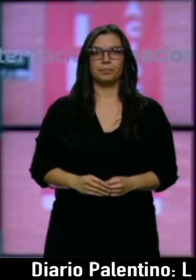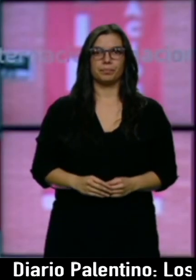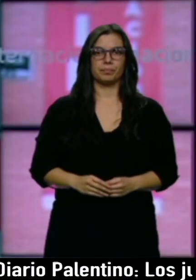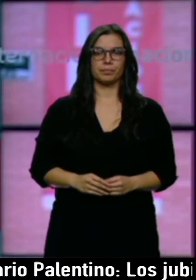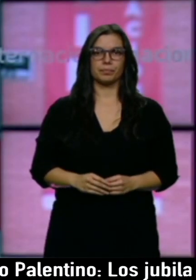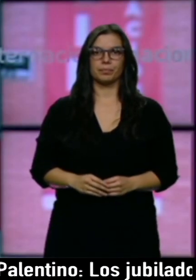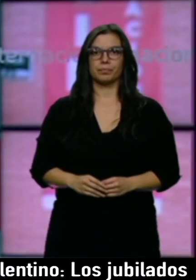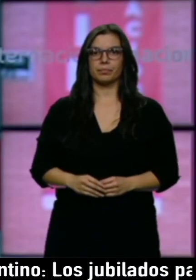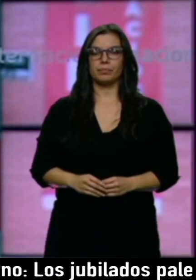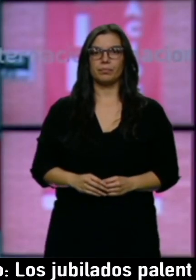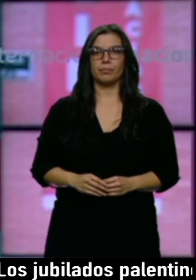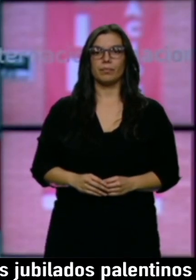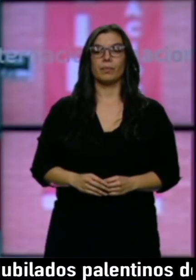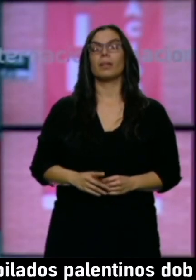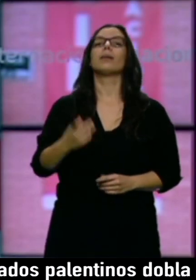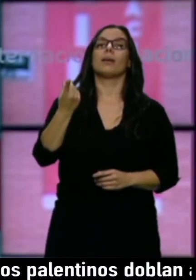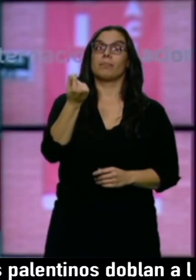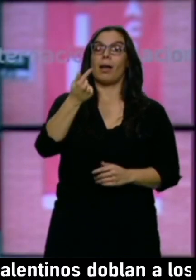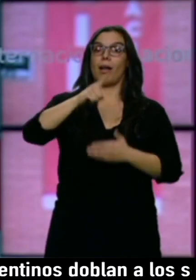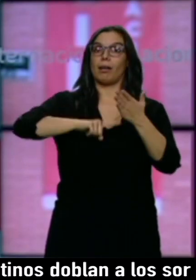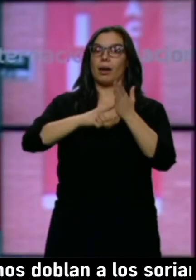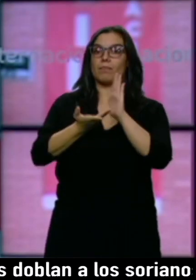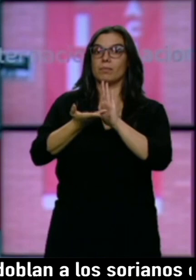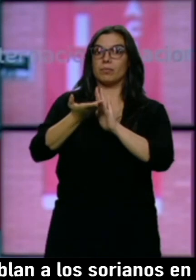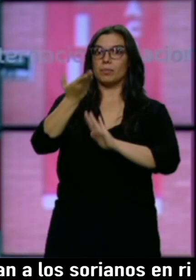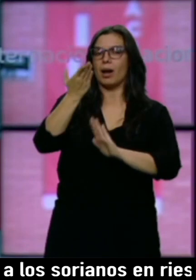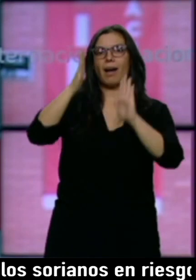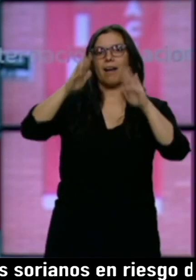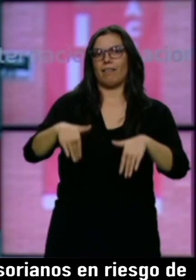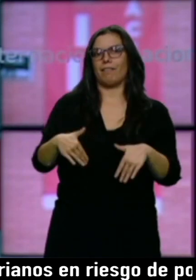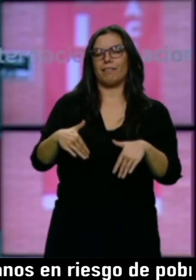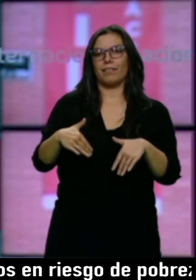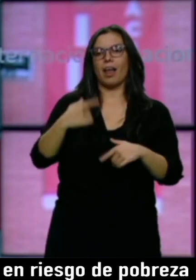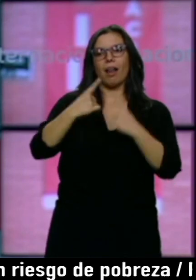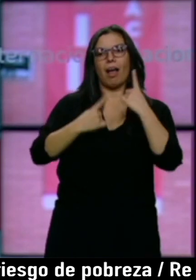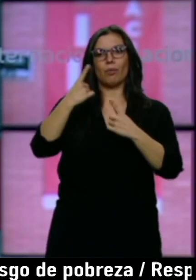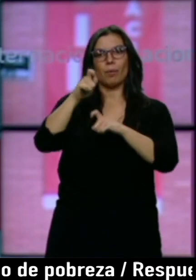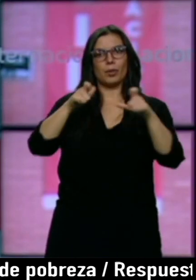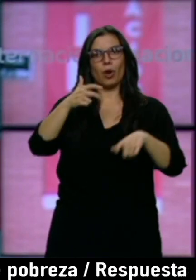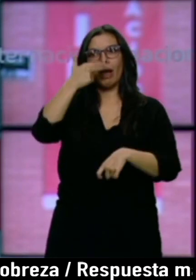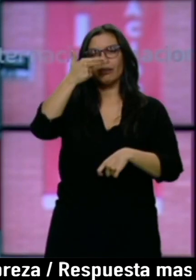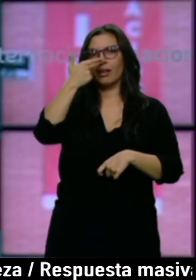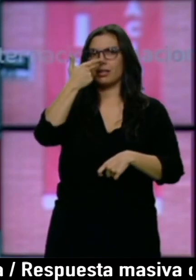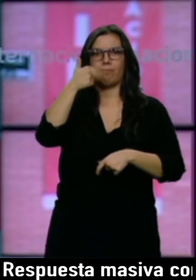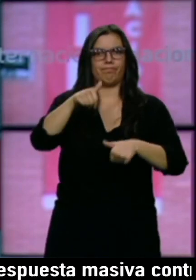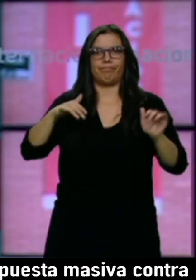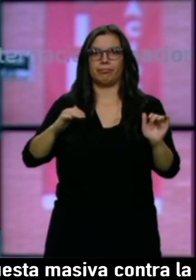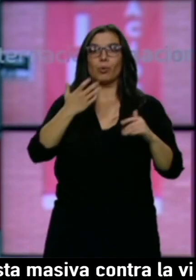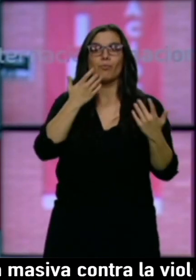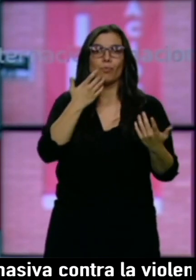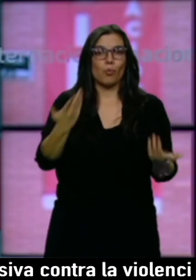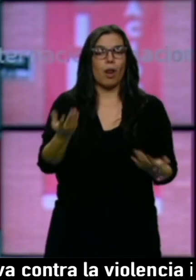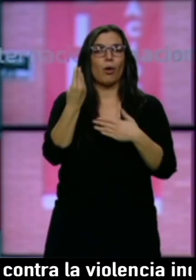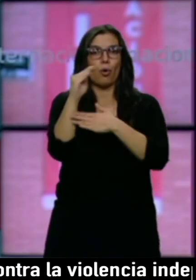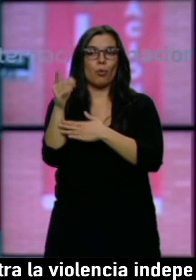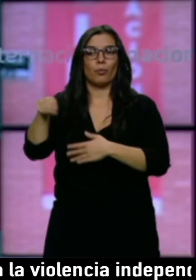Esa tendencia al alza del alquiler está expulsando del mercado a potenciales clientes como son los jóvenes. El coste medio por arrendar una